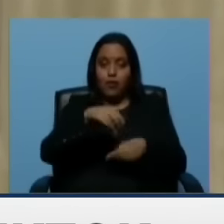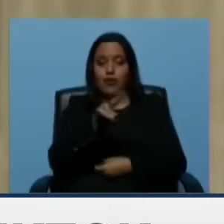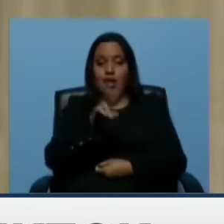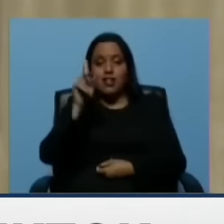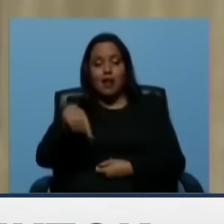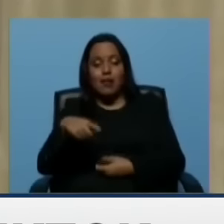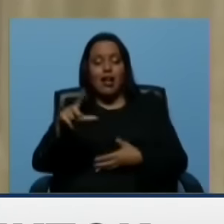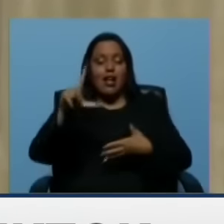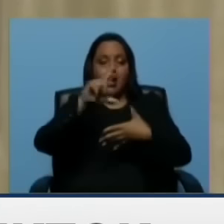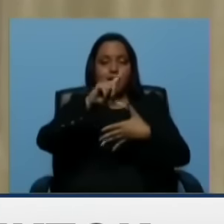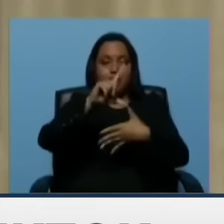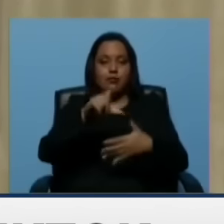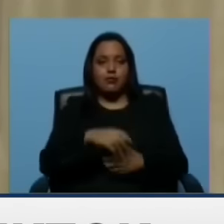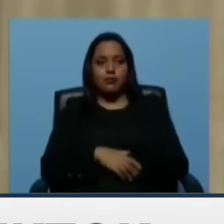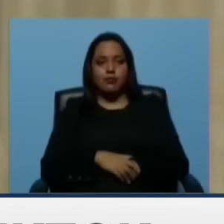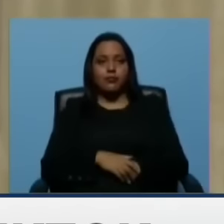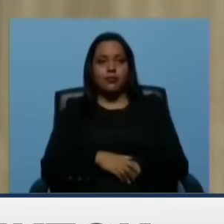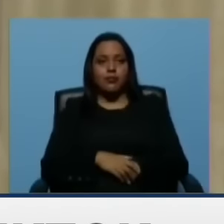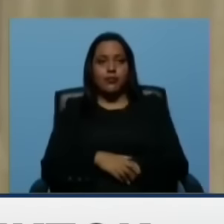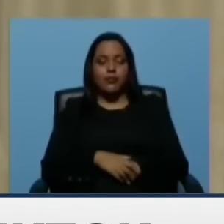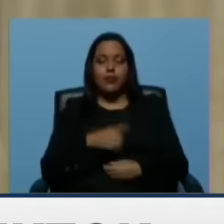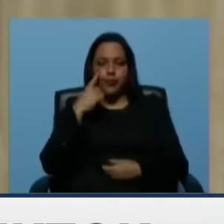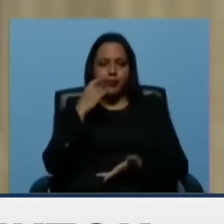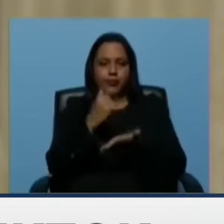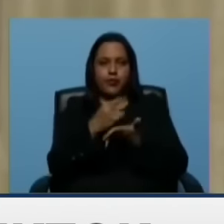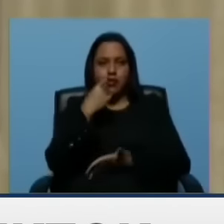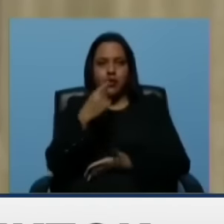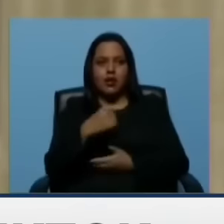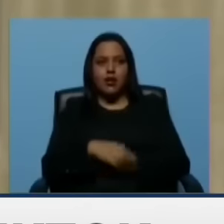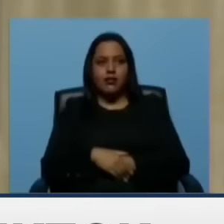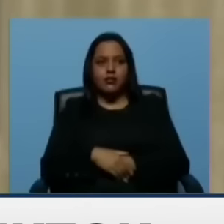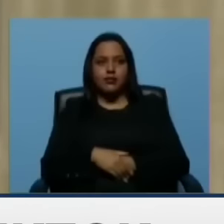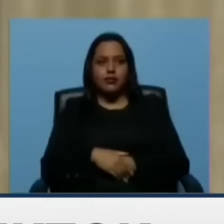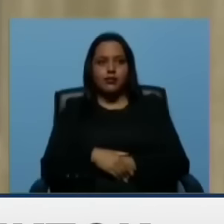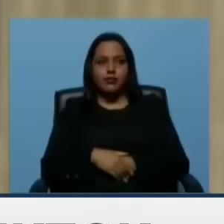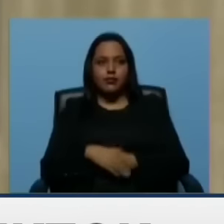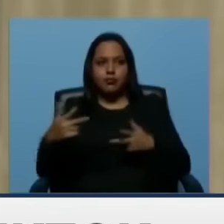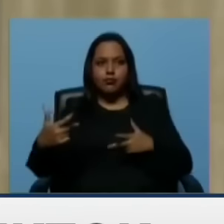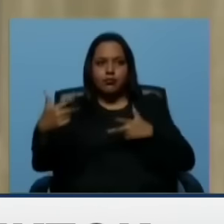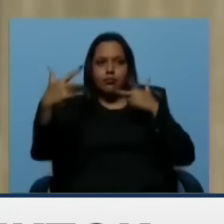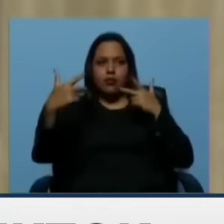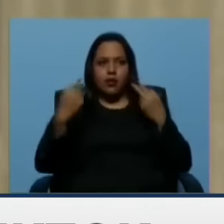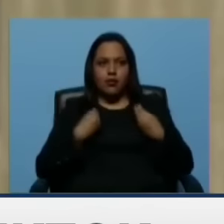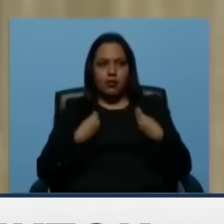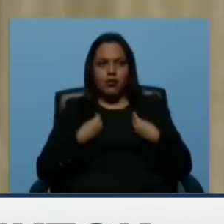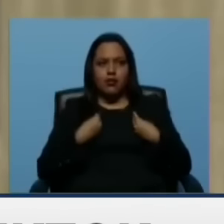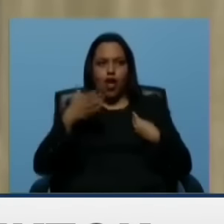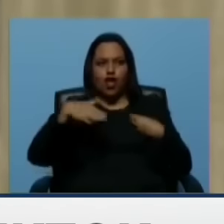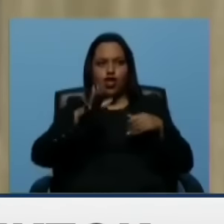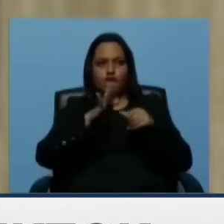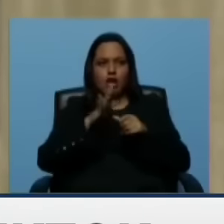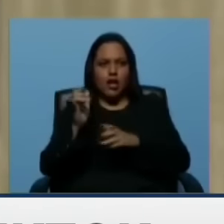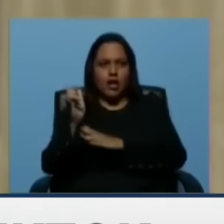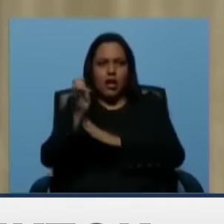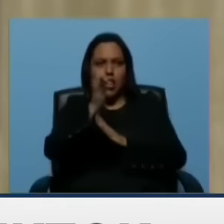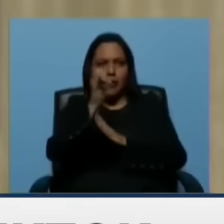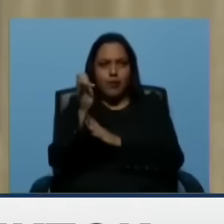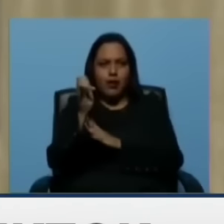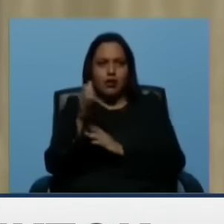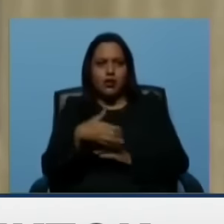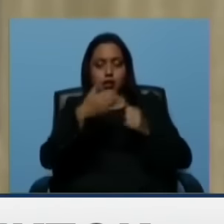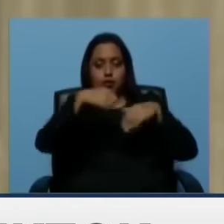Así lo ha dicho el propio presidente del legislativo, Jorge Rodríguez. Escuchemos atentamente